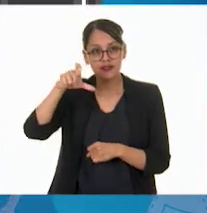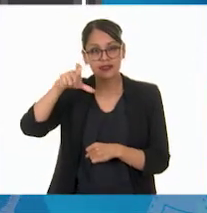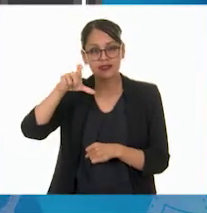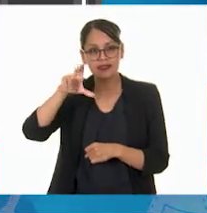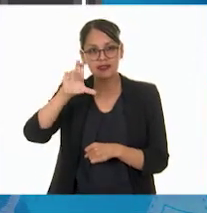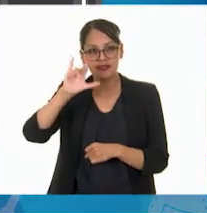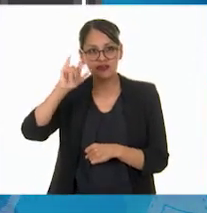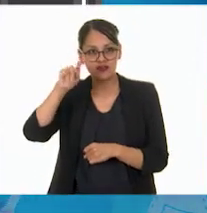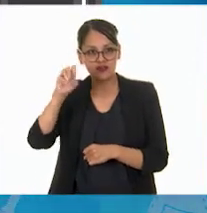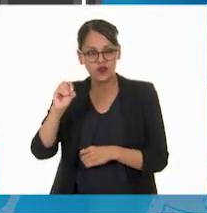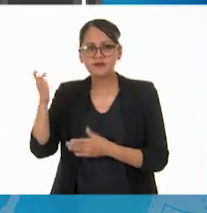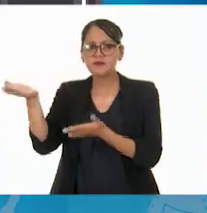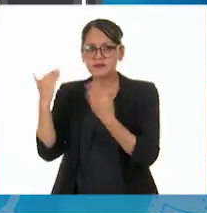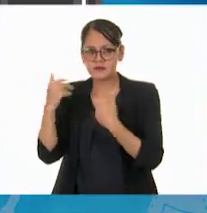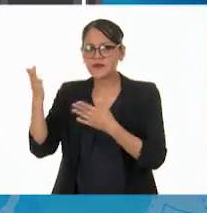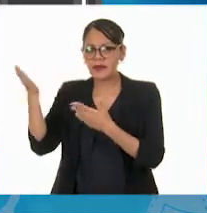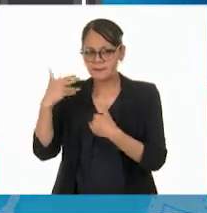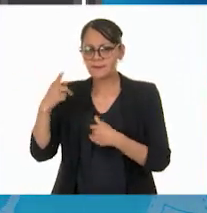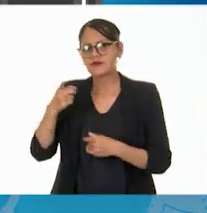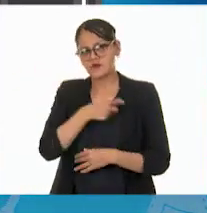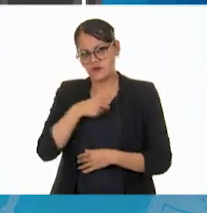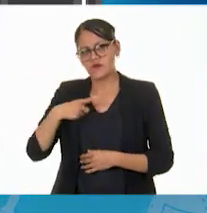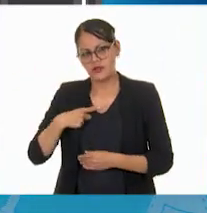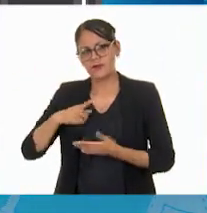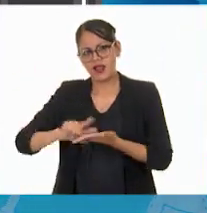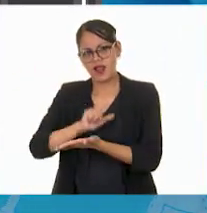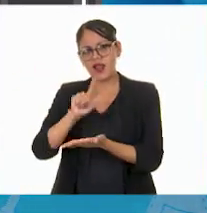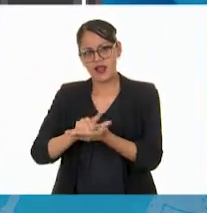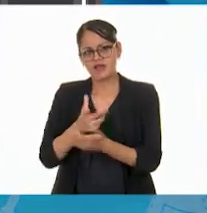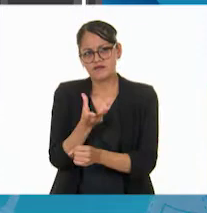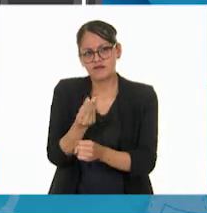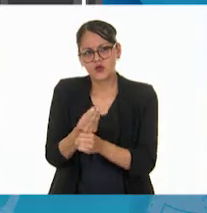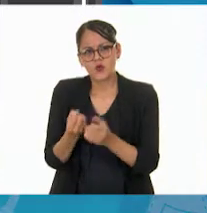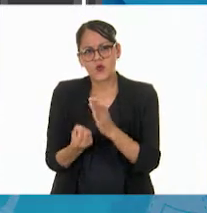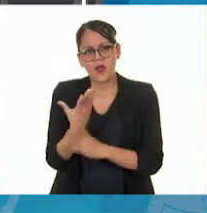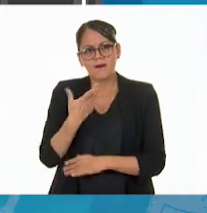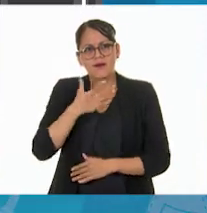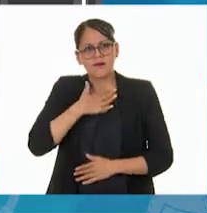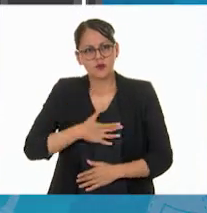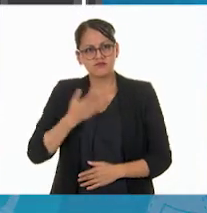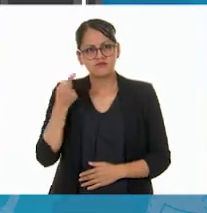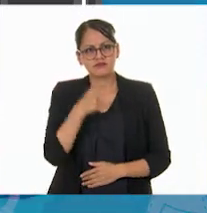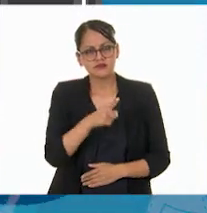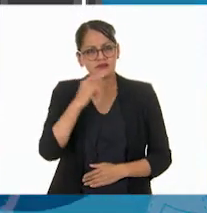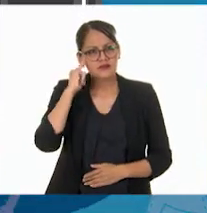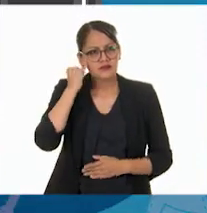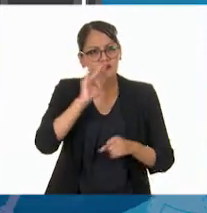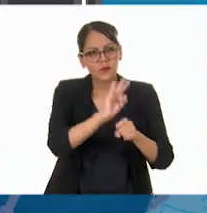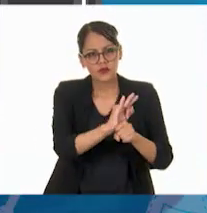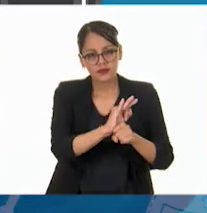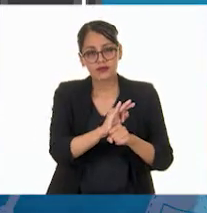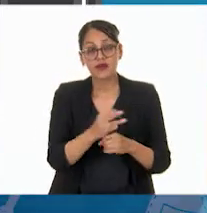Europa, de que dictara leyes justas a favor de los indios, y algo de eso se pudo lograr.